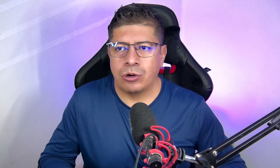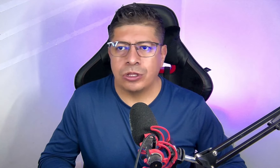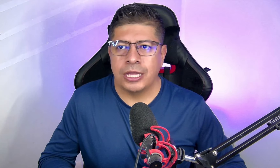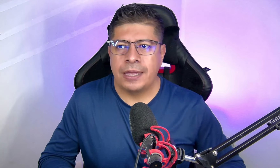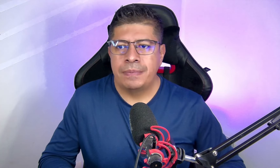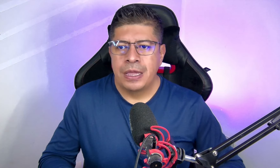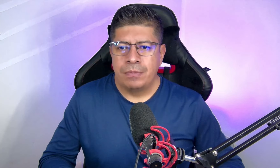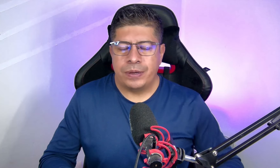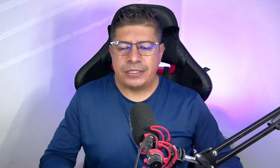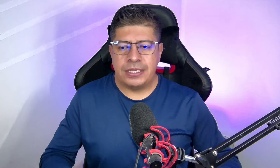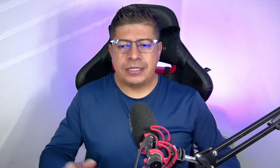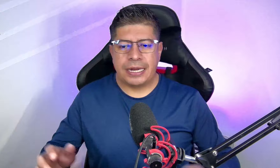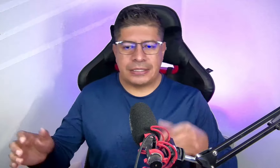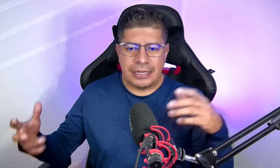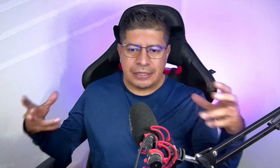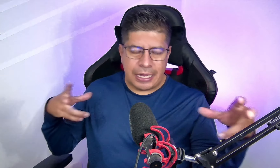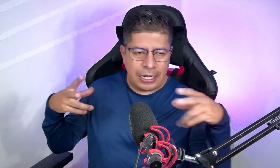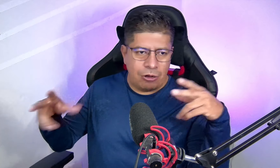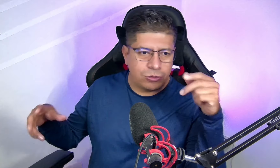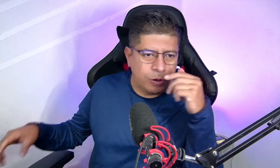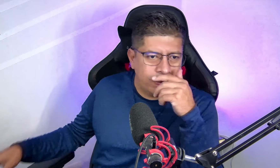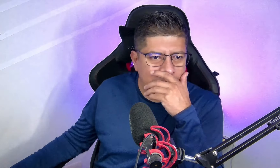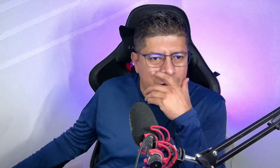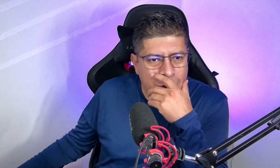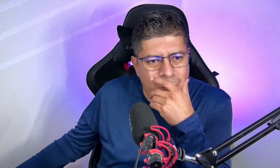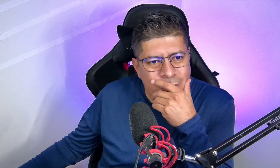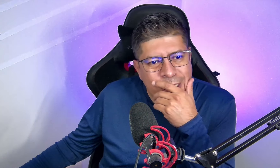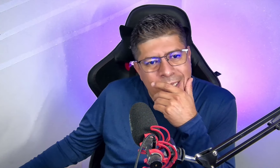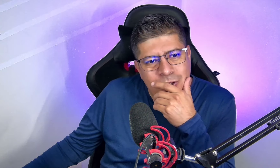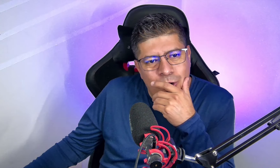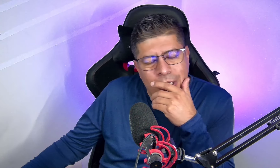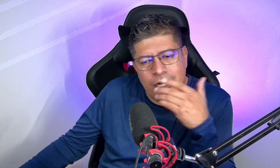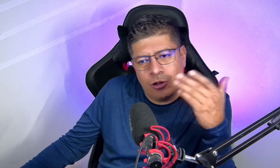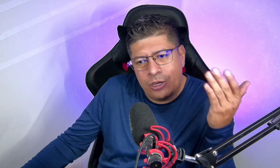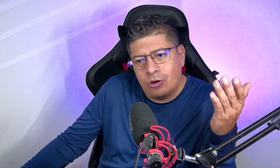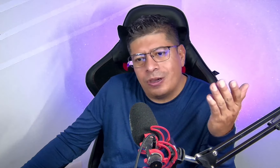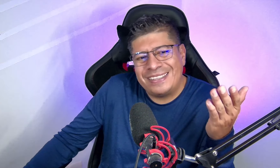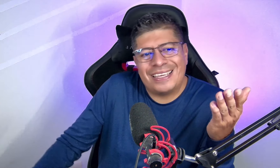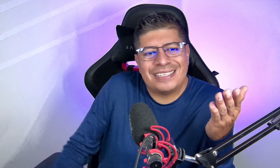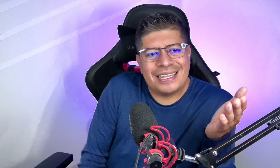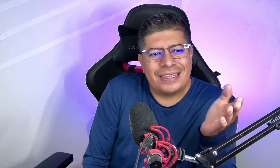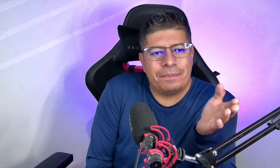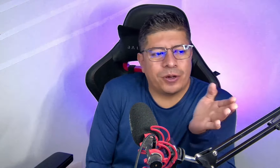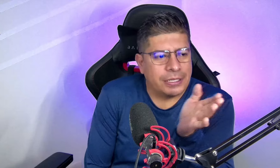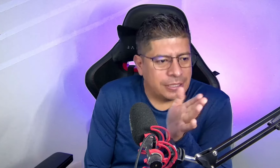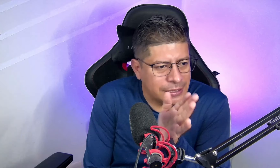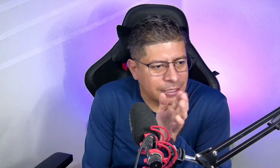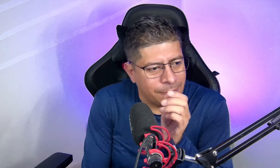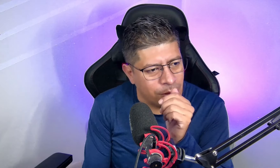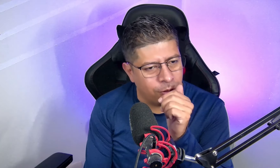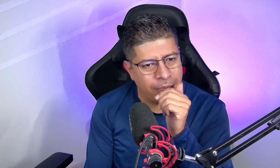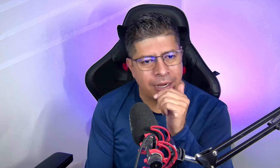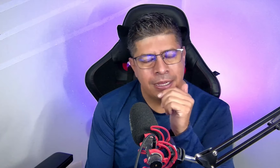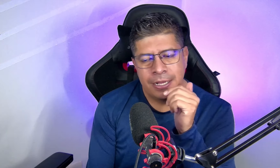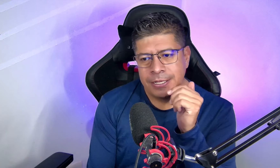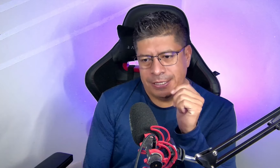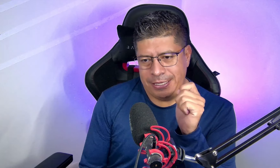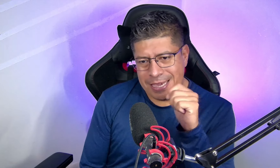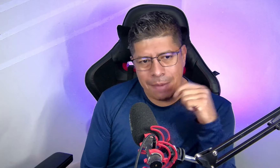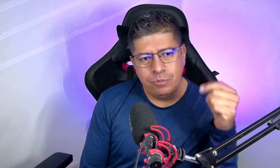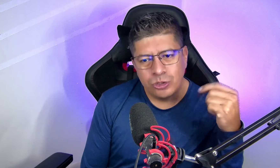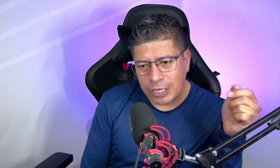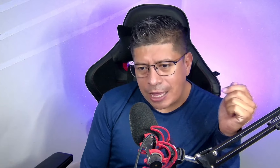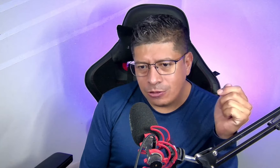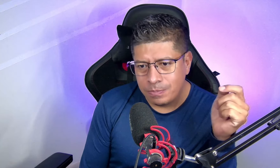Suprema Corte pues interesante los movimientos como los han hecho y lo interesante porque se han sabido mover